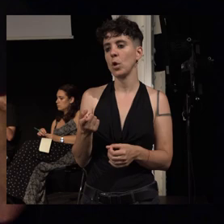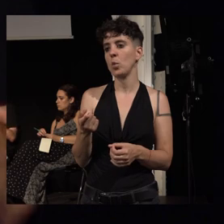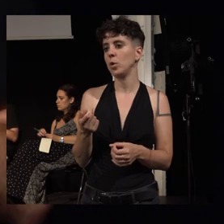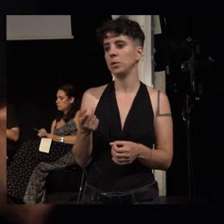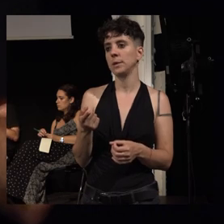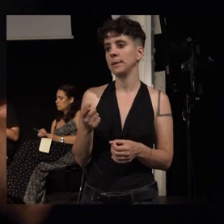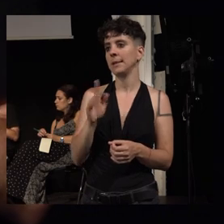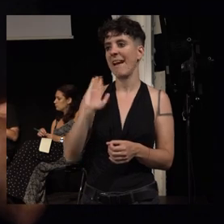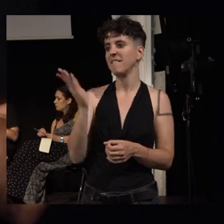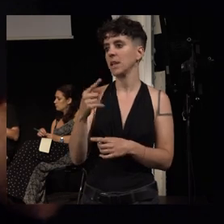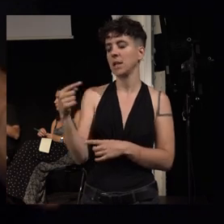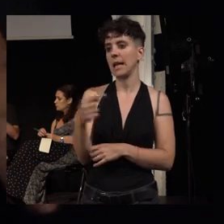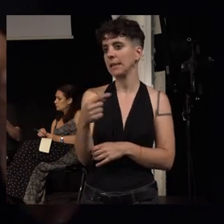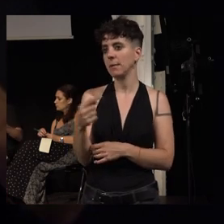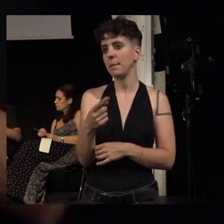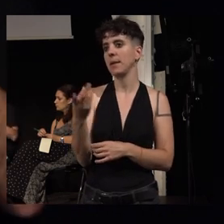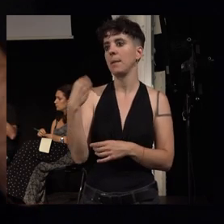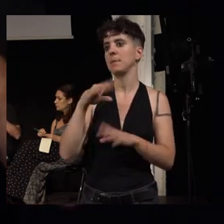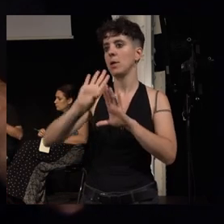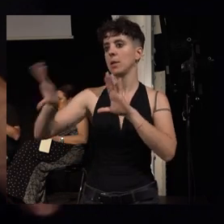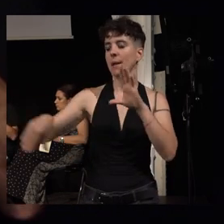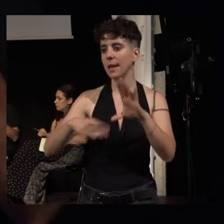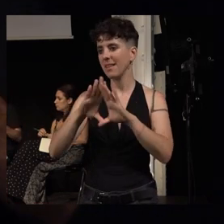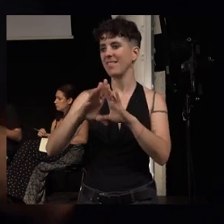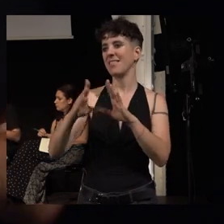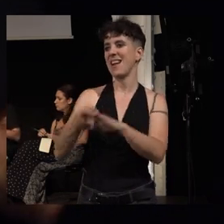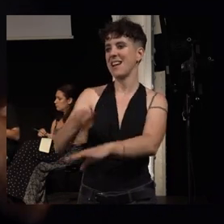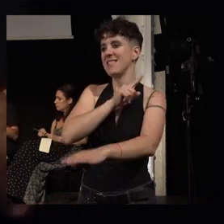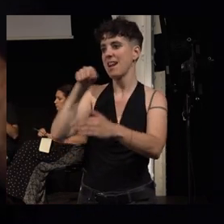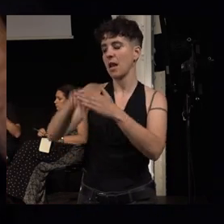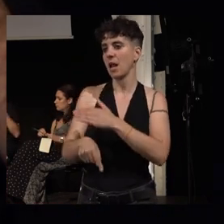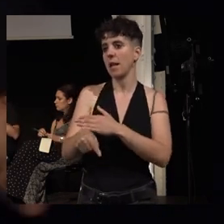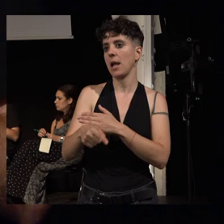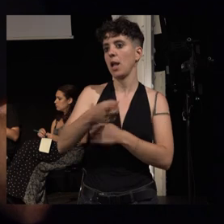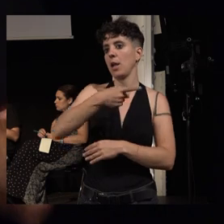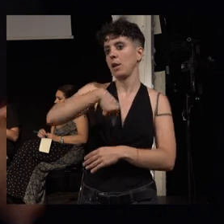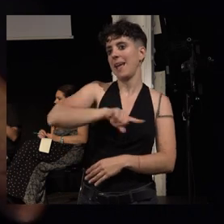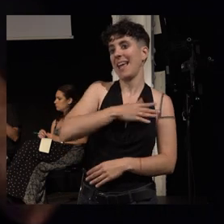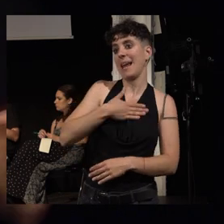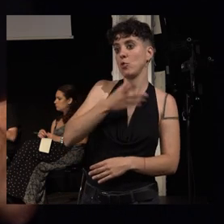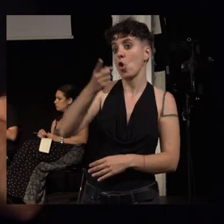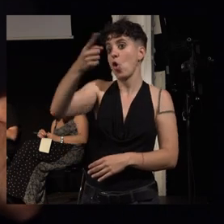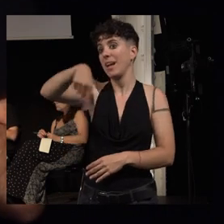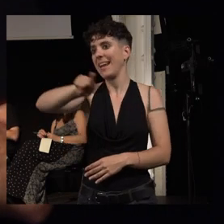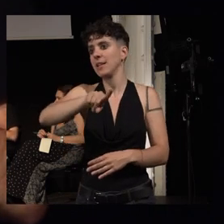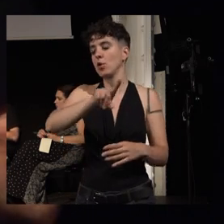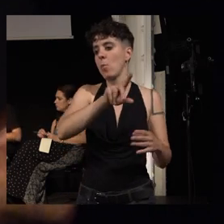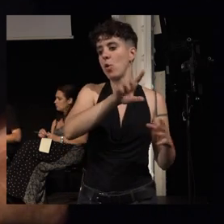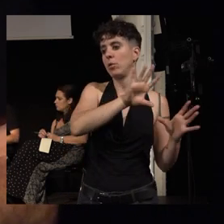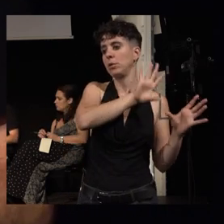un flaco favor a todo este transfeminismo, transmaricoboy, esta radicalidad que queremos o que queréis llevar a las instituciones,